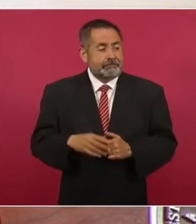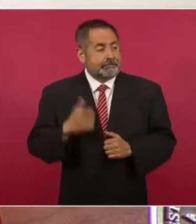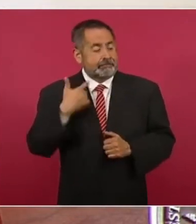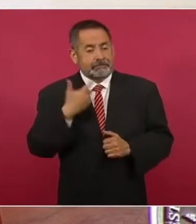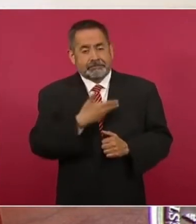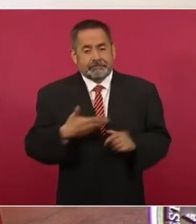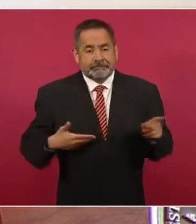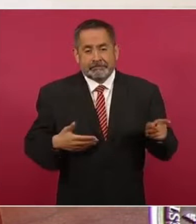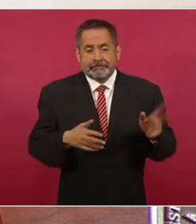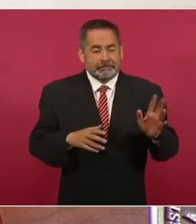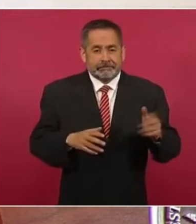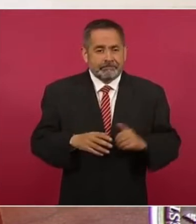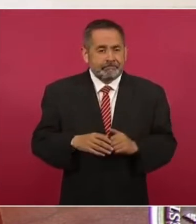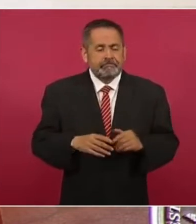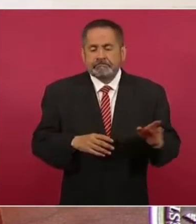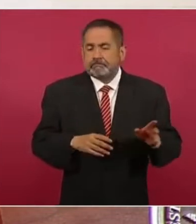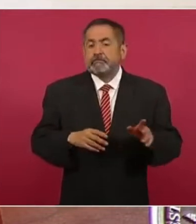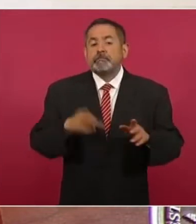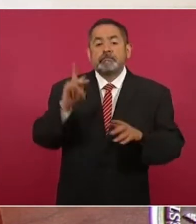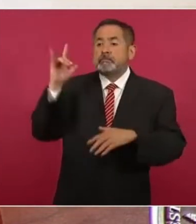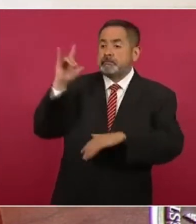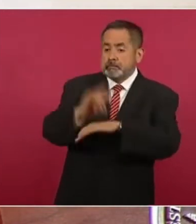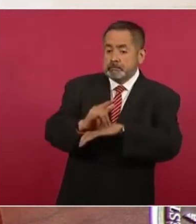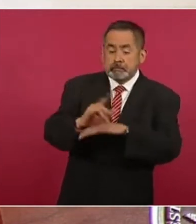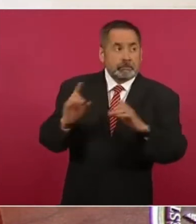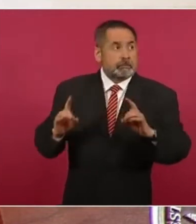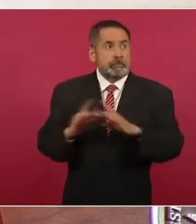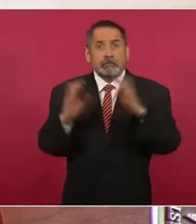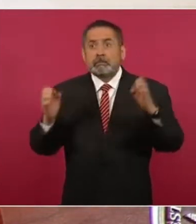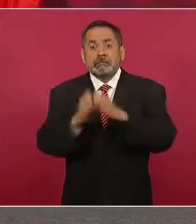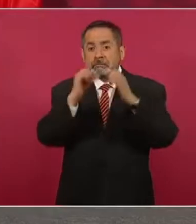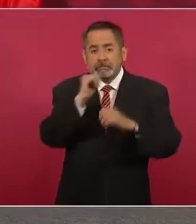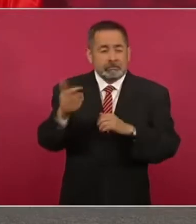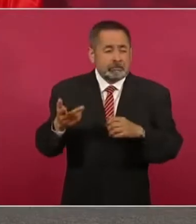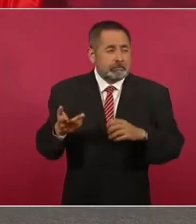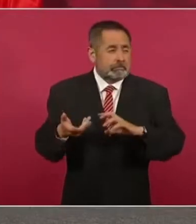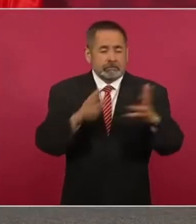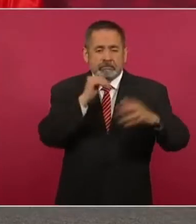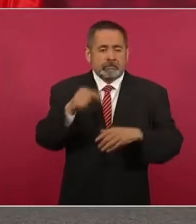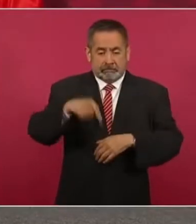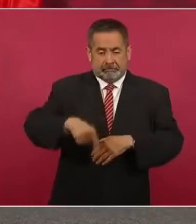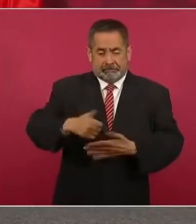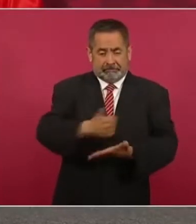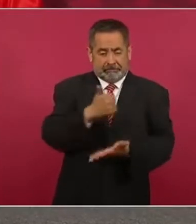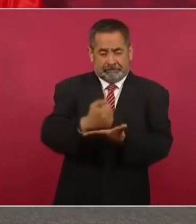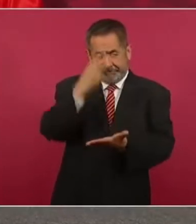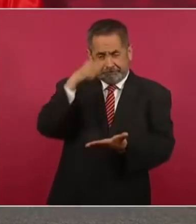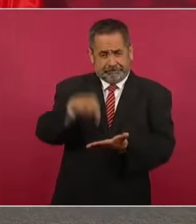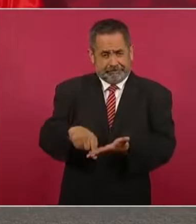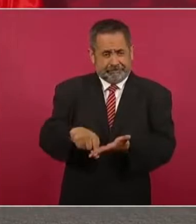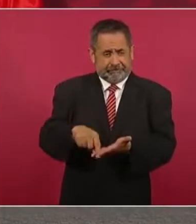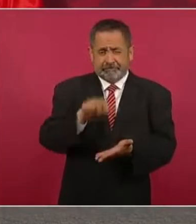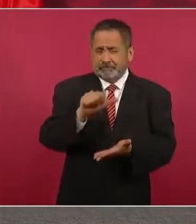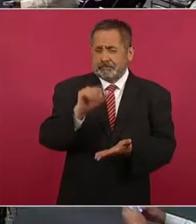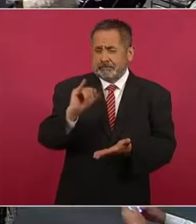incidente, que afortunadamente no pasó a mayores, fue aquí, en el aeropuerto de la ciudad. ¿Pero